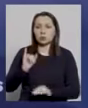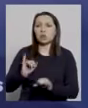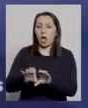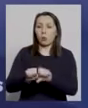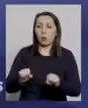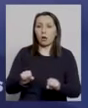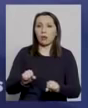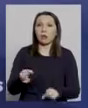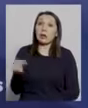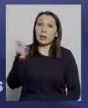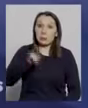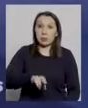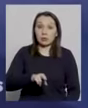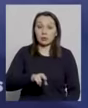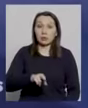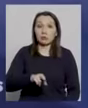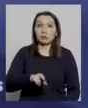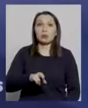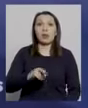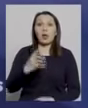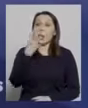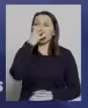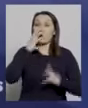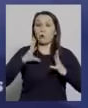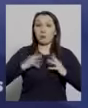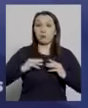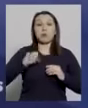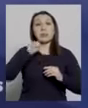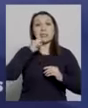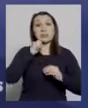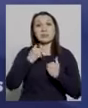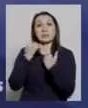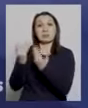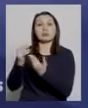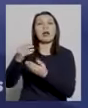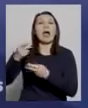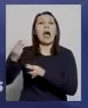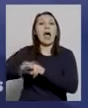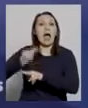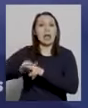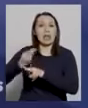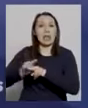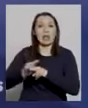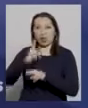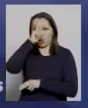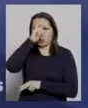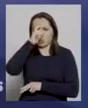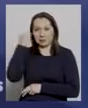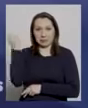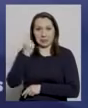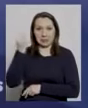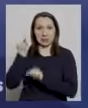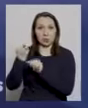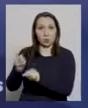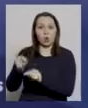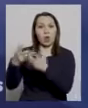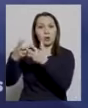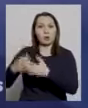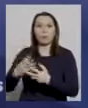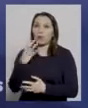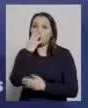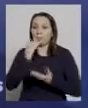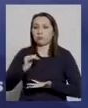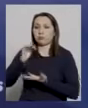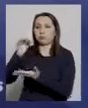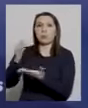absolutamente de acuerdo. Insisto, los ventiladores son arrendados a las clínicas porque tienen,